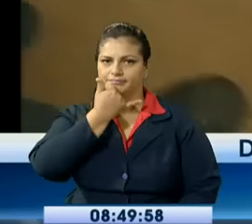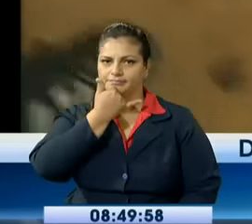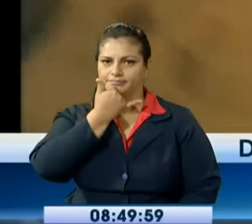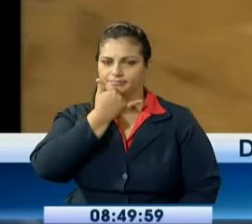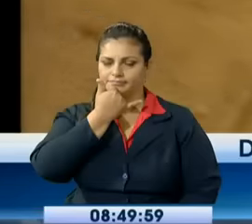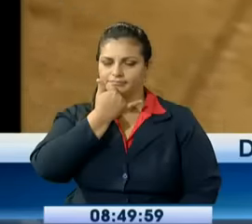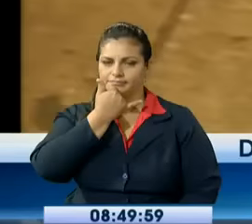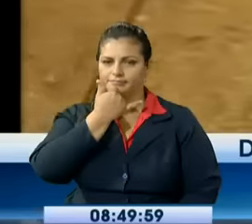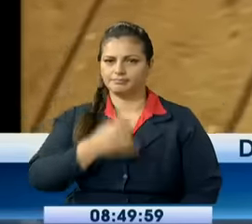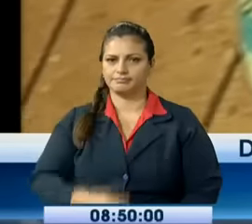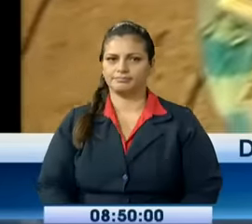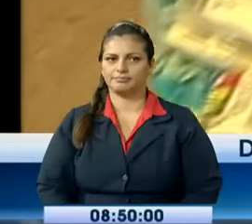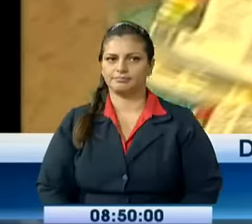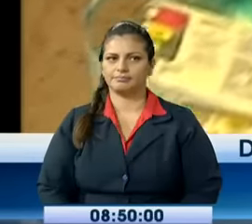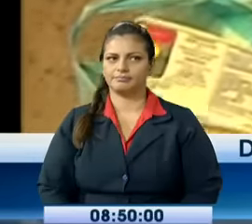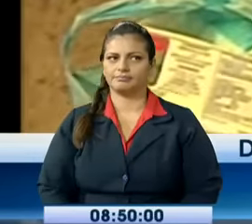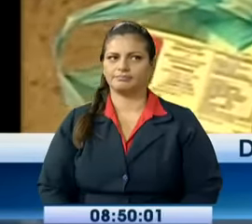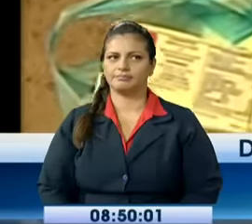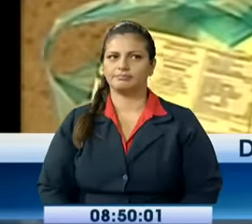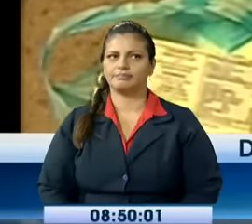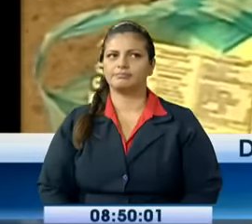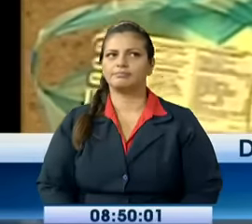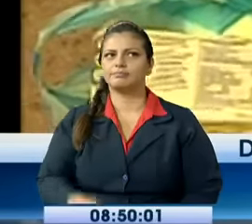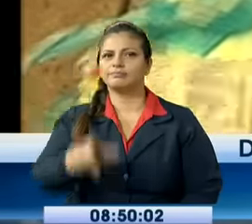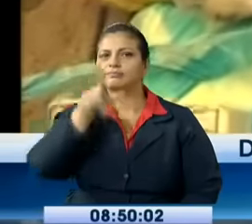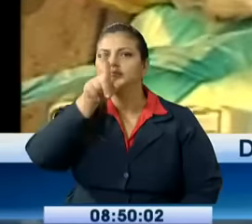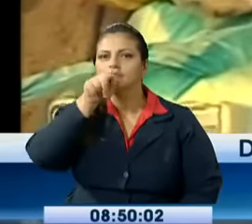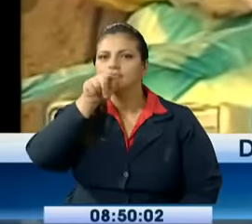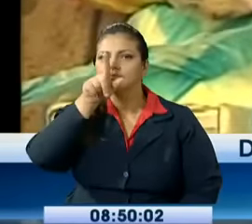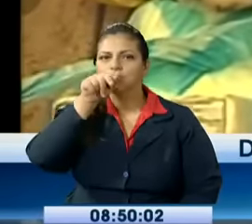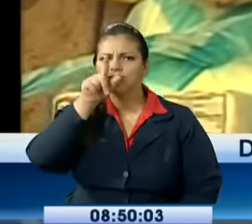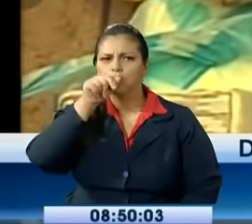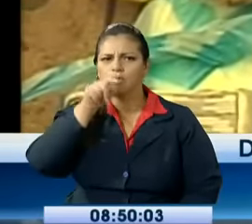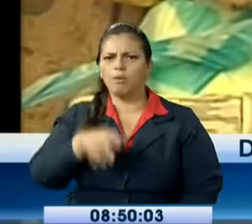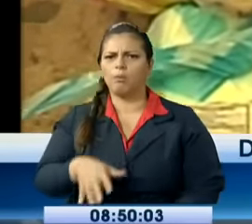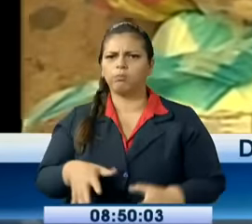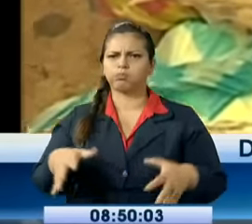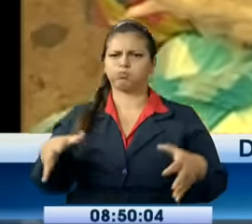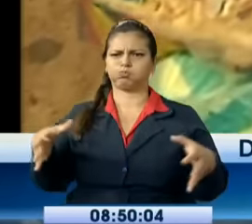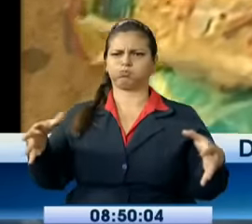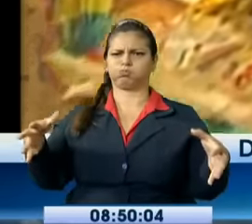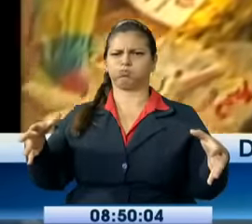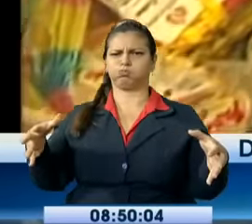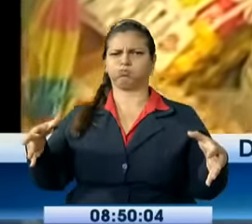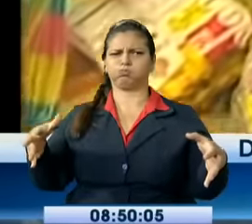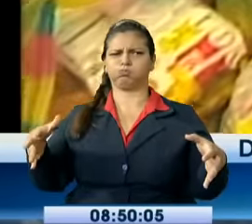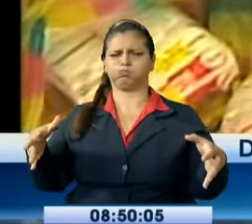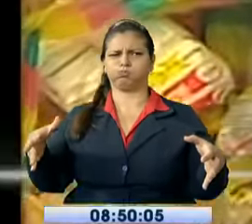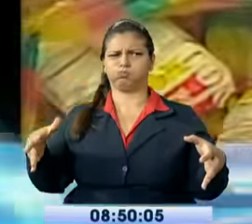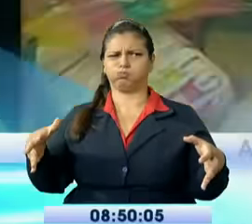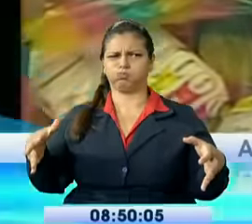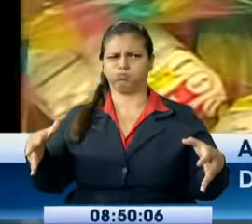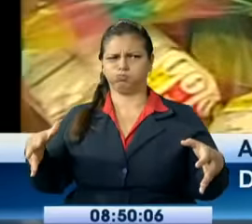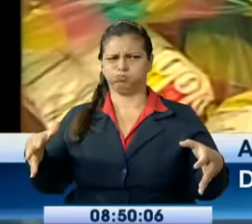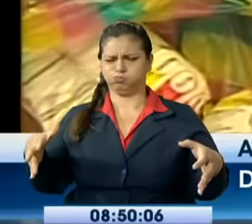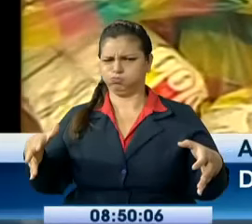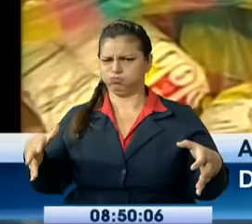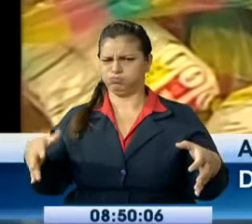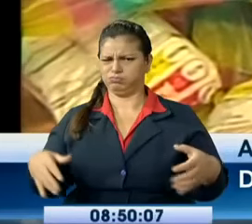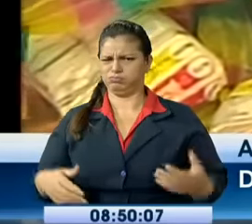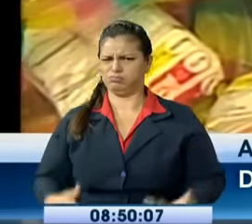alterada. Acá están estos pollos mutantes, porque están de una manera